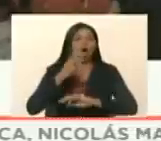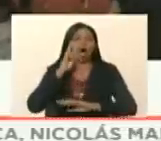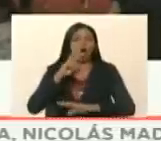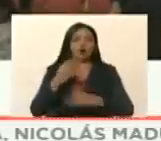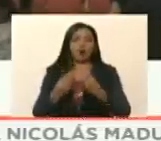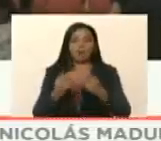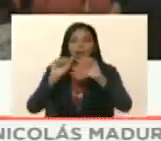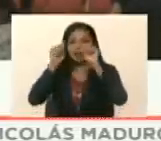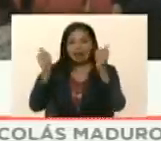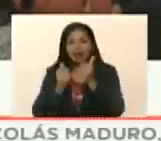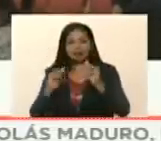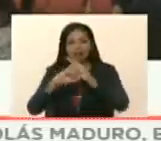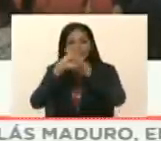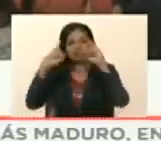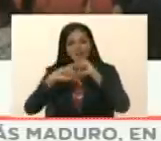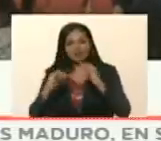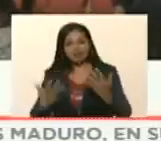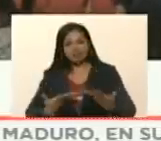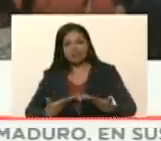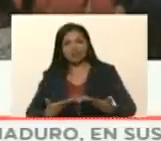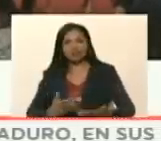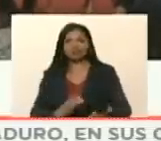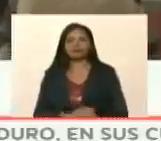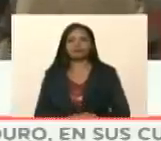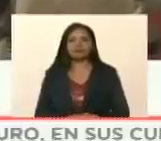El Arte de la Felicidad.